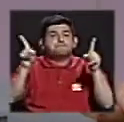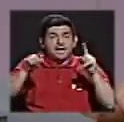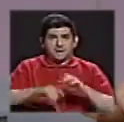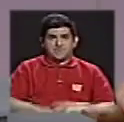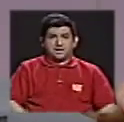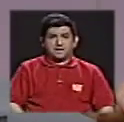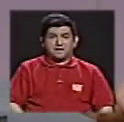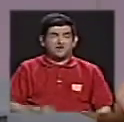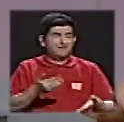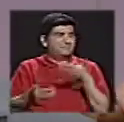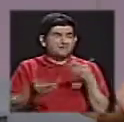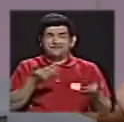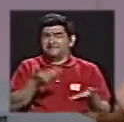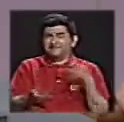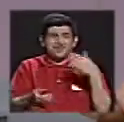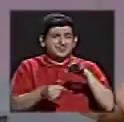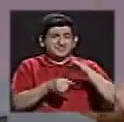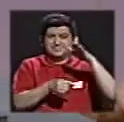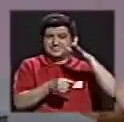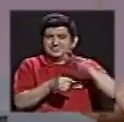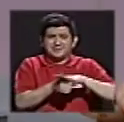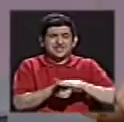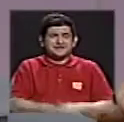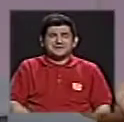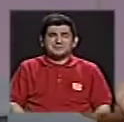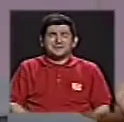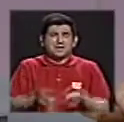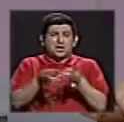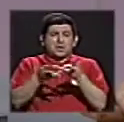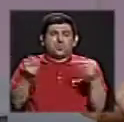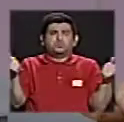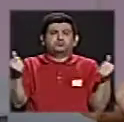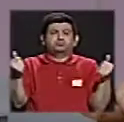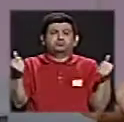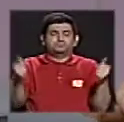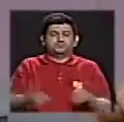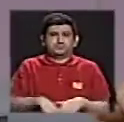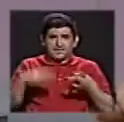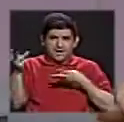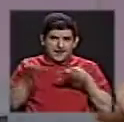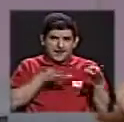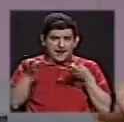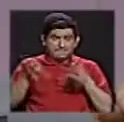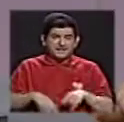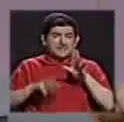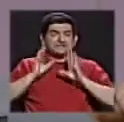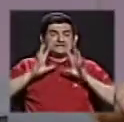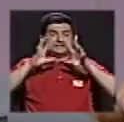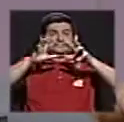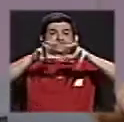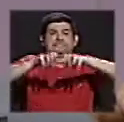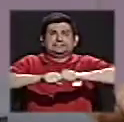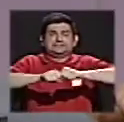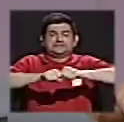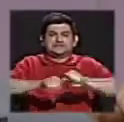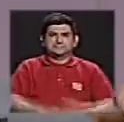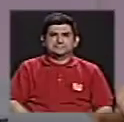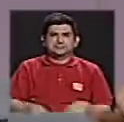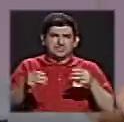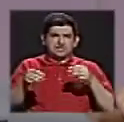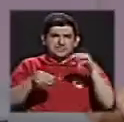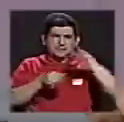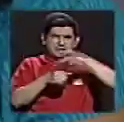semilla prácticamente está casi que a punto de extinción, ¿verdad? El mercado ha abarcado tanto que la semilla ha